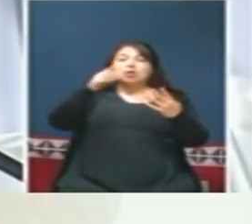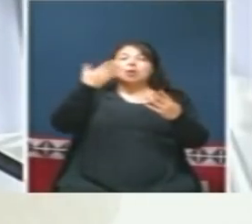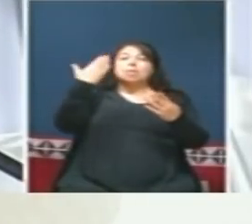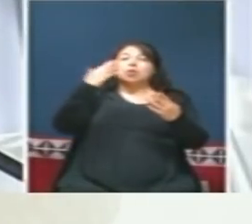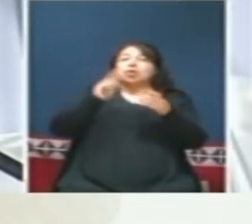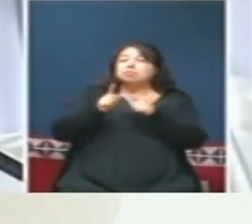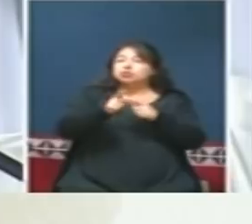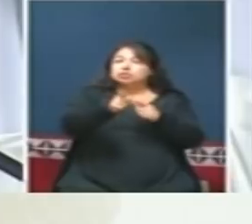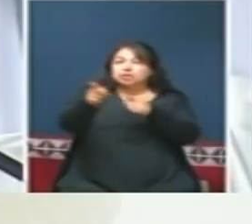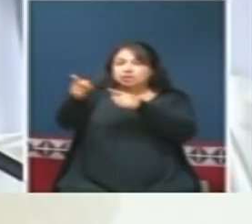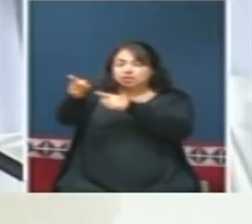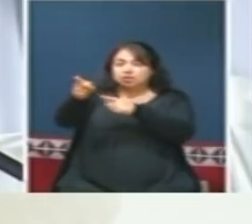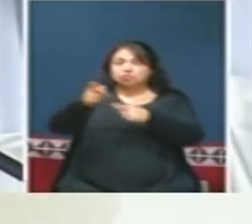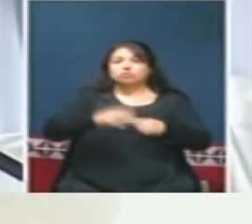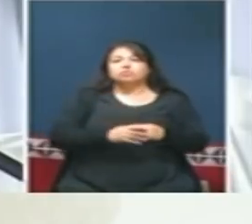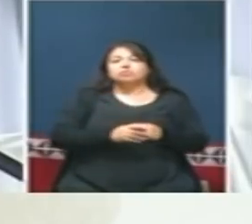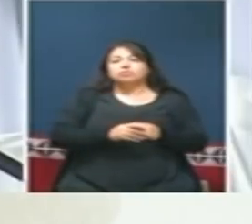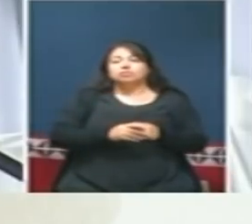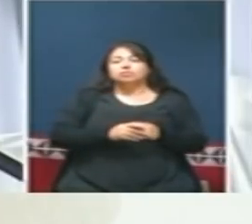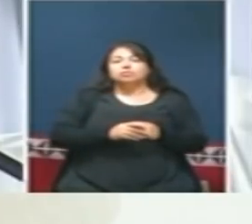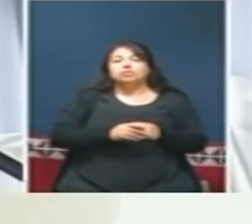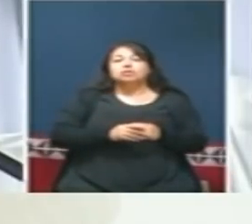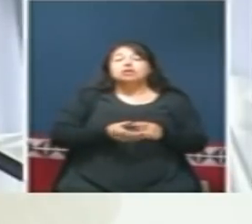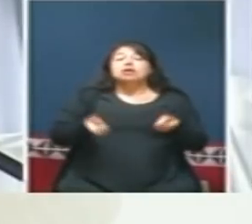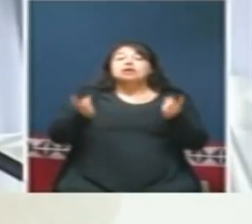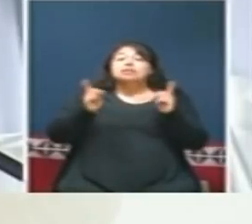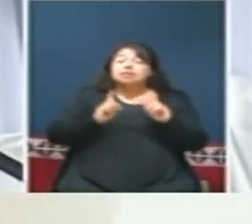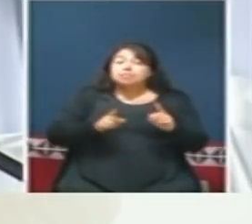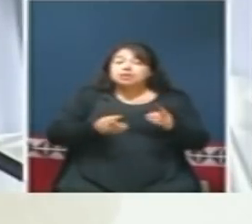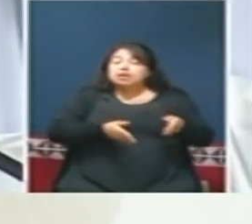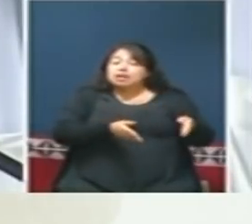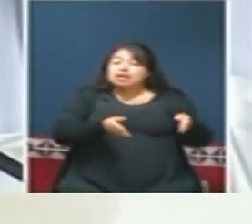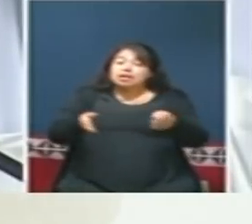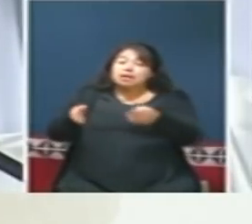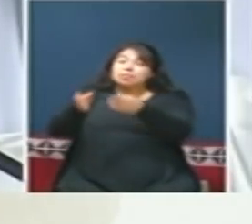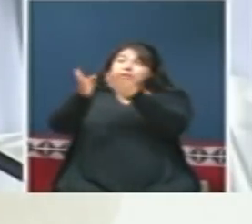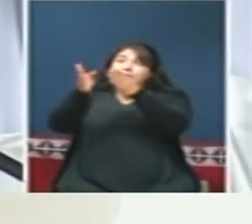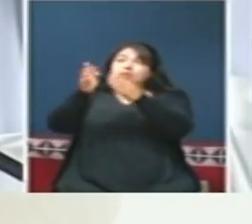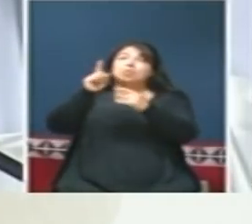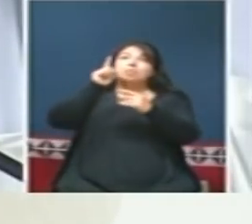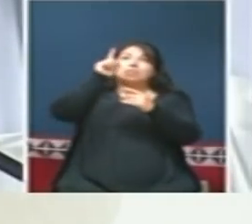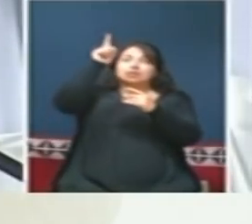existencia y también el camino seguro para acceder a ella.